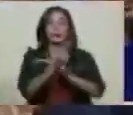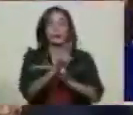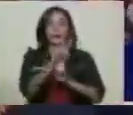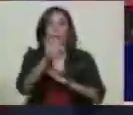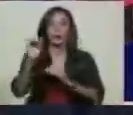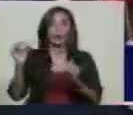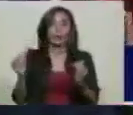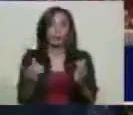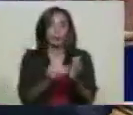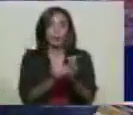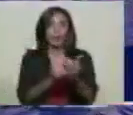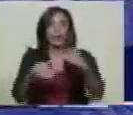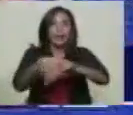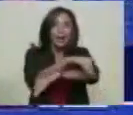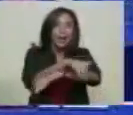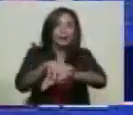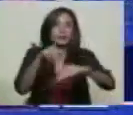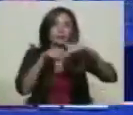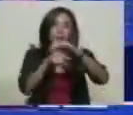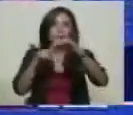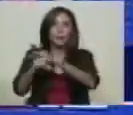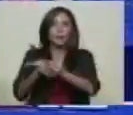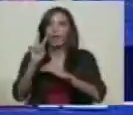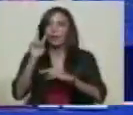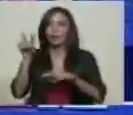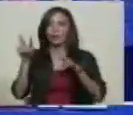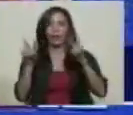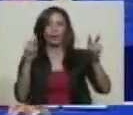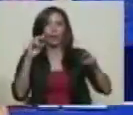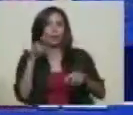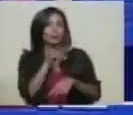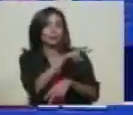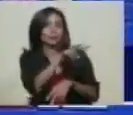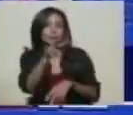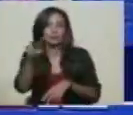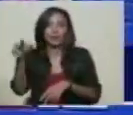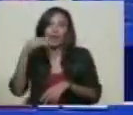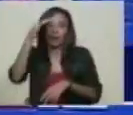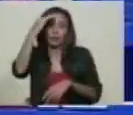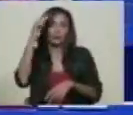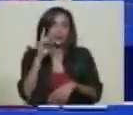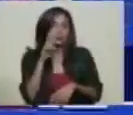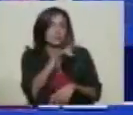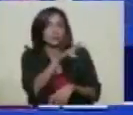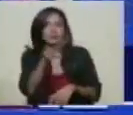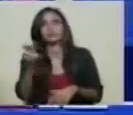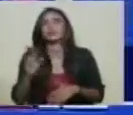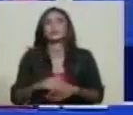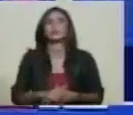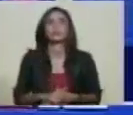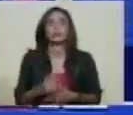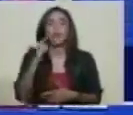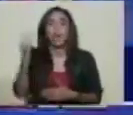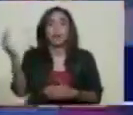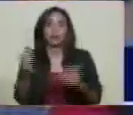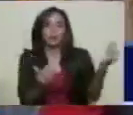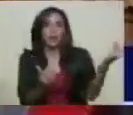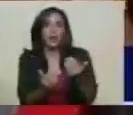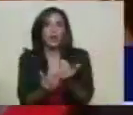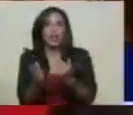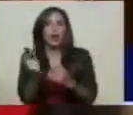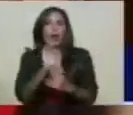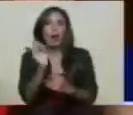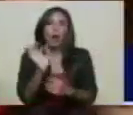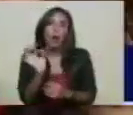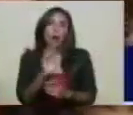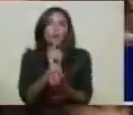242 mil calles. Yo miro para acá y sé todos los que están sentados aquí. Si llega alguien nuevo o se cambia de silla, yo sé